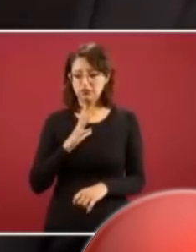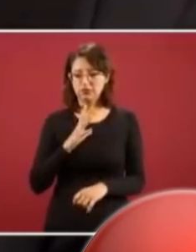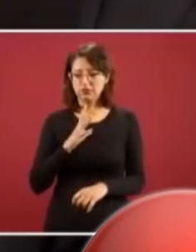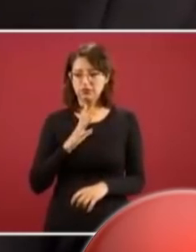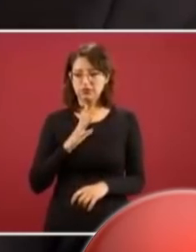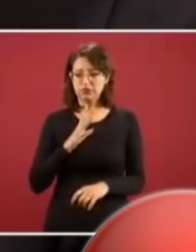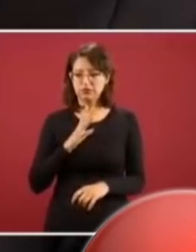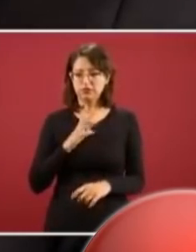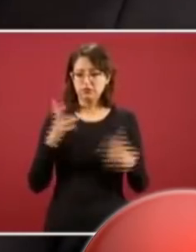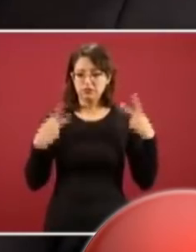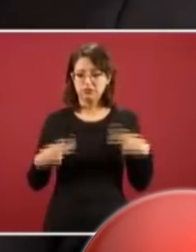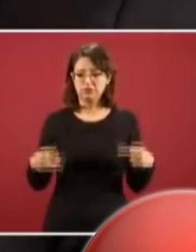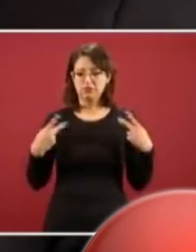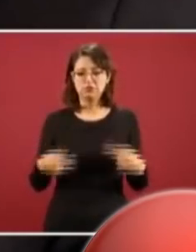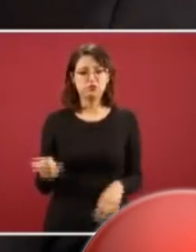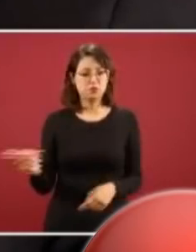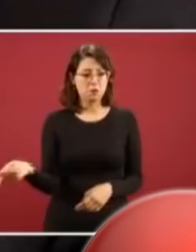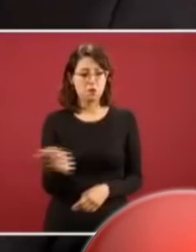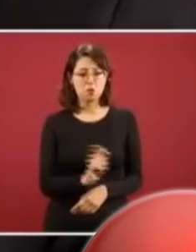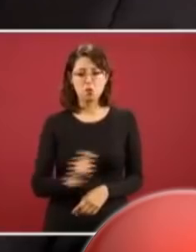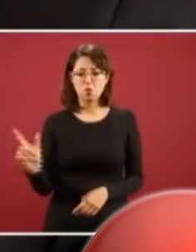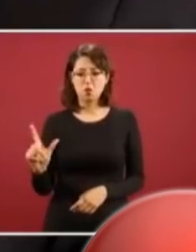de profesionales,